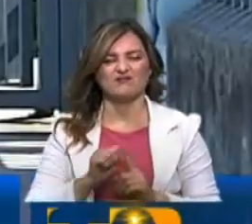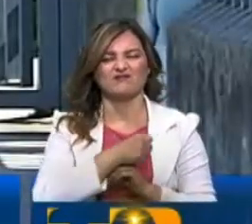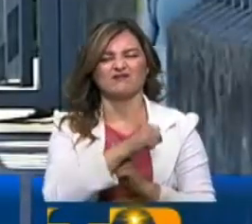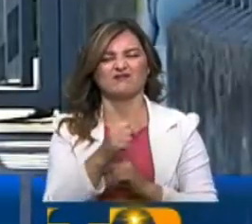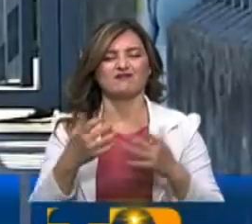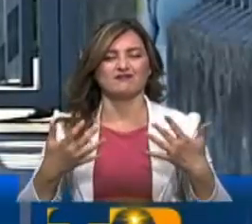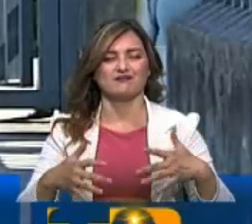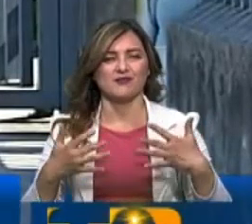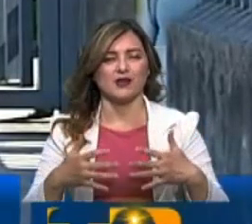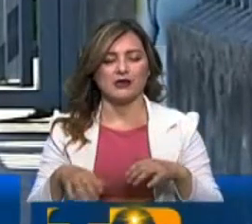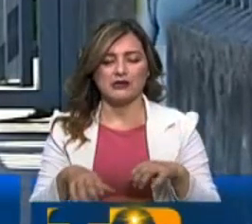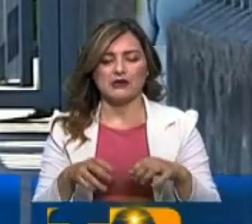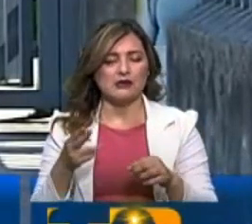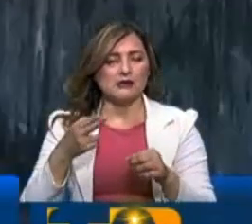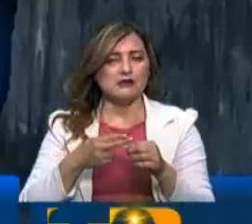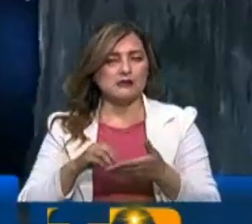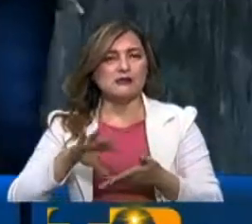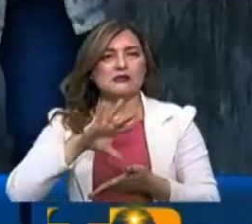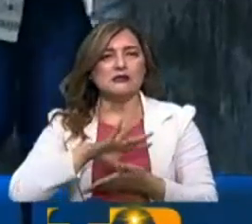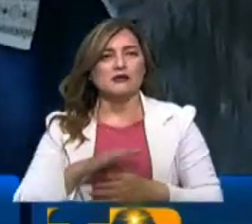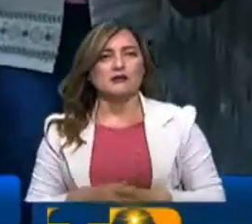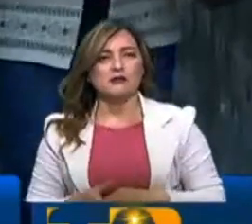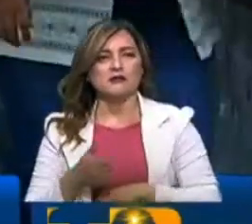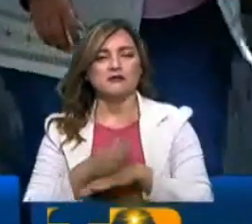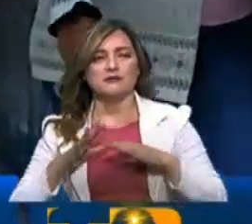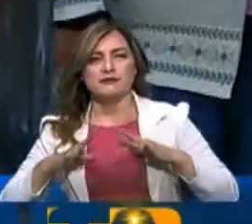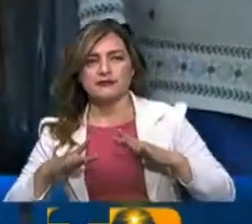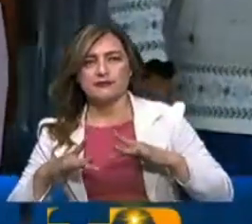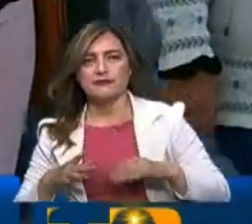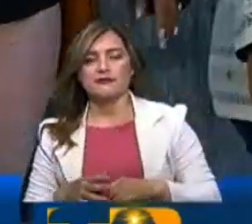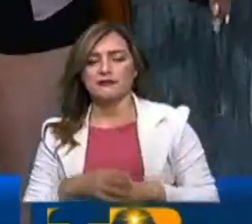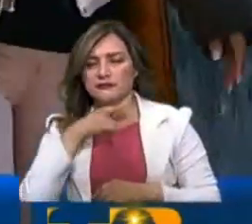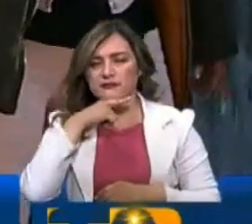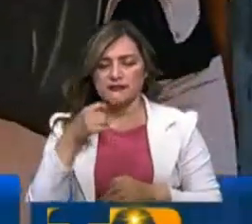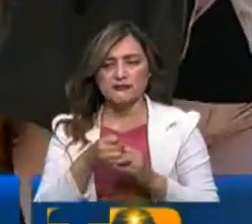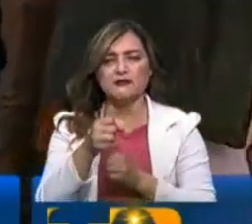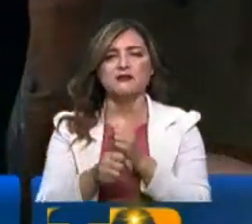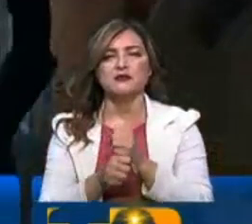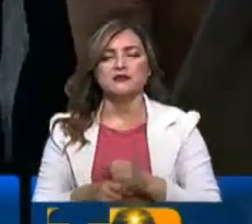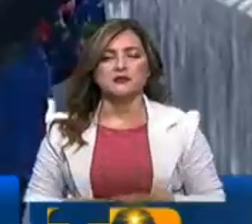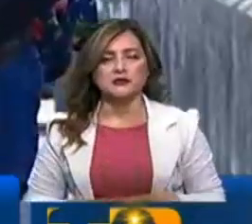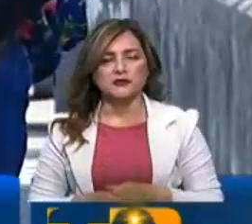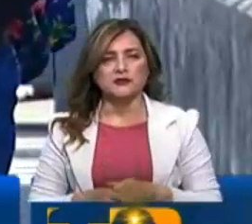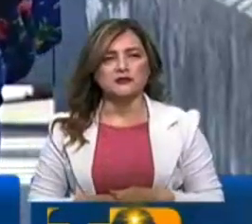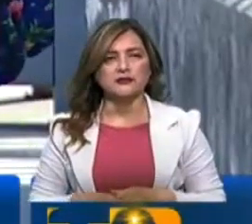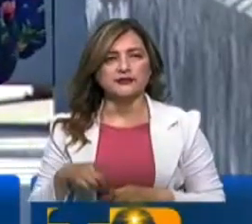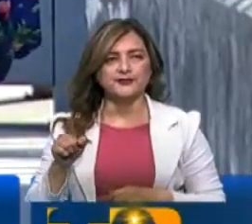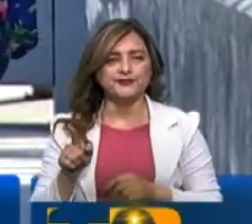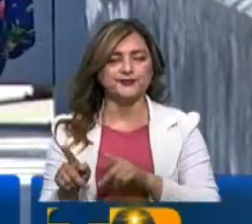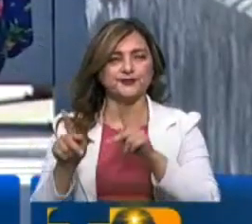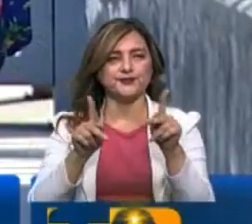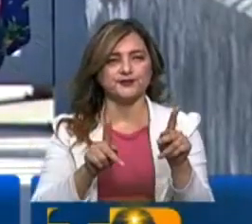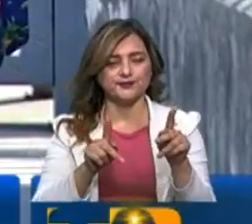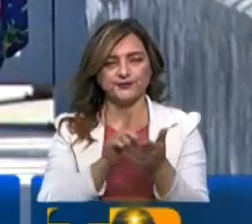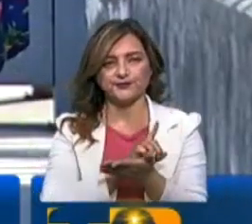da en medio del regreso de actividades de la Asamblea tras la vacancia legislativa y el feriado de fin de año. Incluso está previsto que